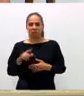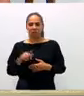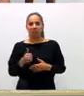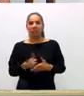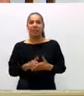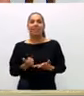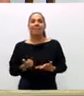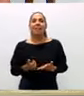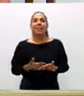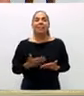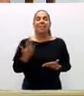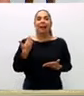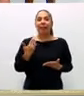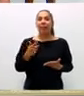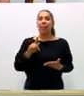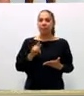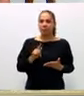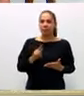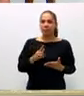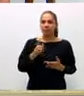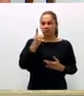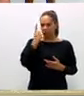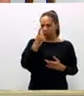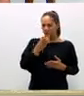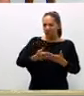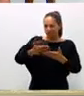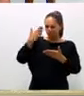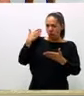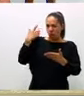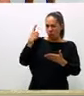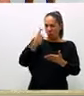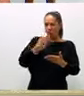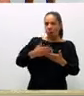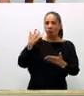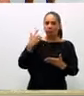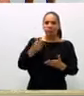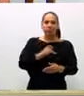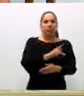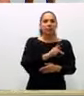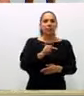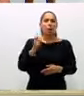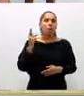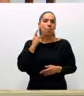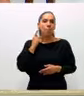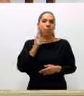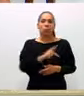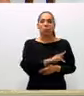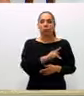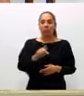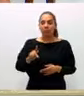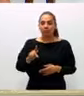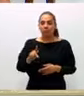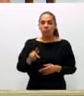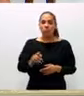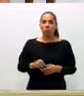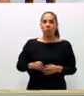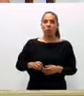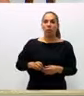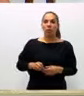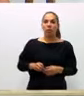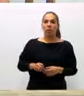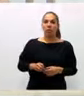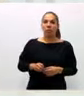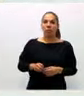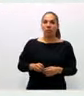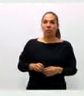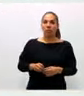anterior decía, debe haber políticas públicas que obliguen, yo lo pondré entre comillas, a las familias